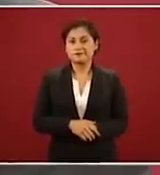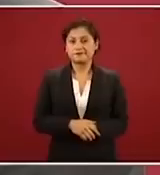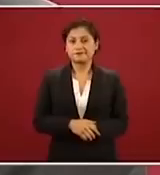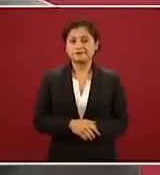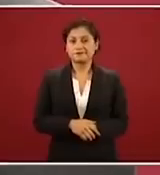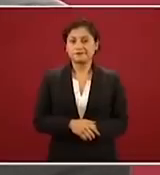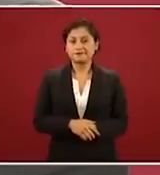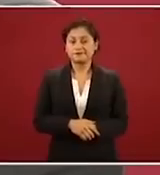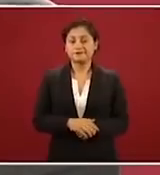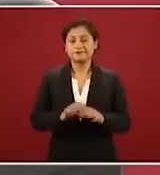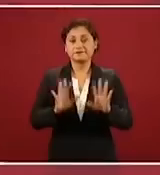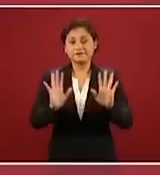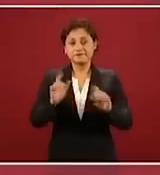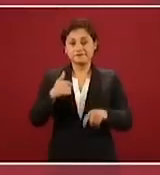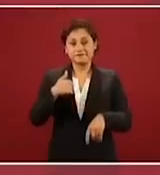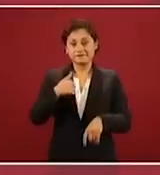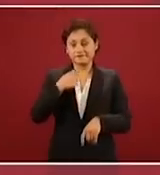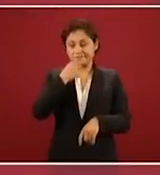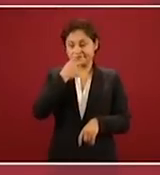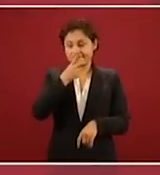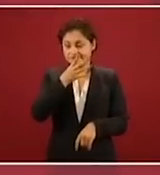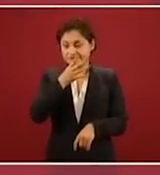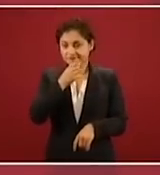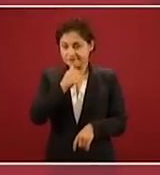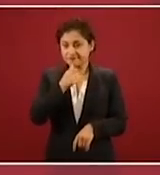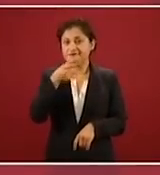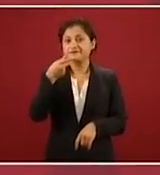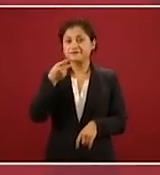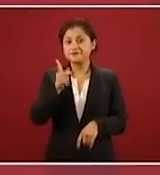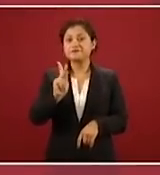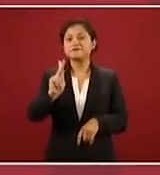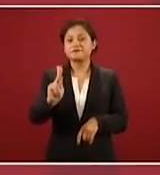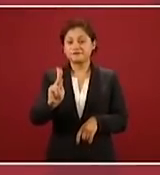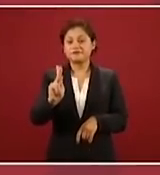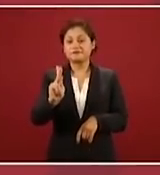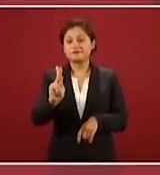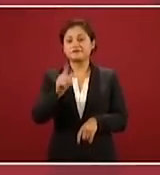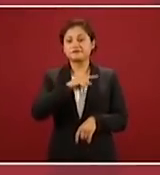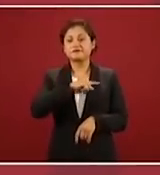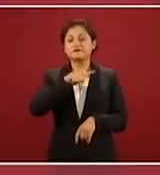no puedo decirlo, pero estamos hasta recogiendo dinero,